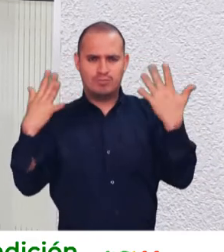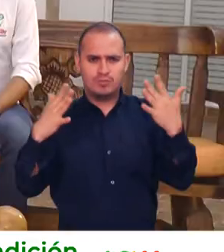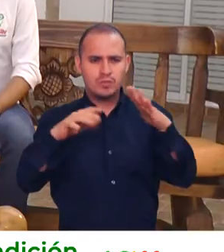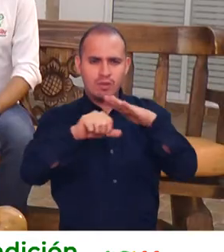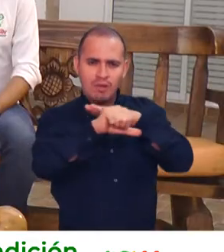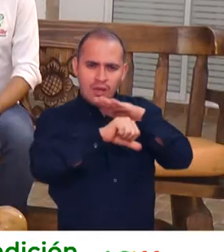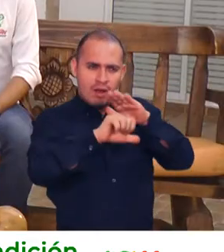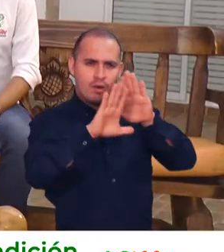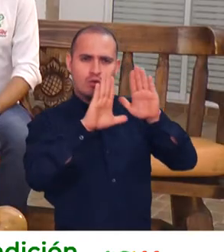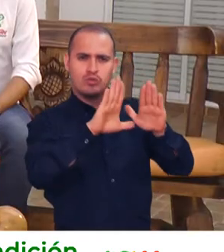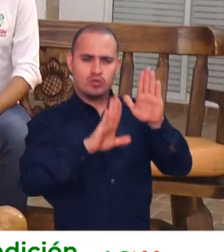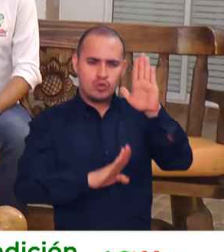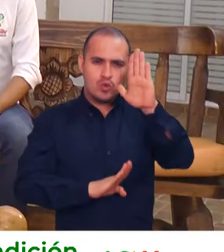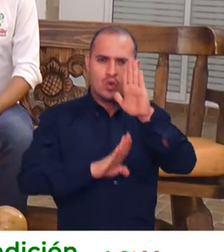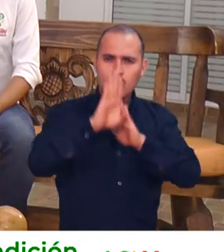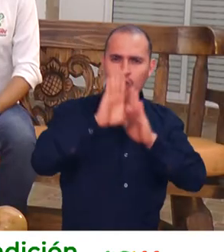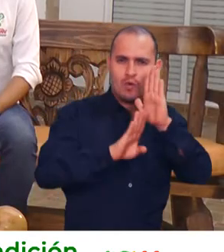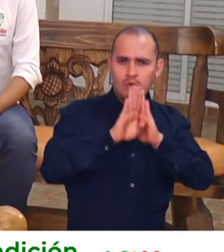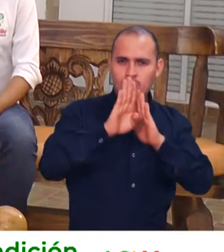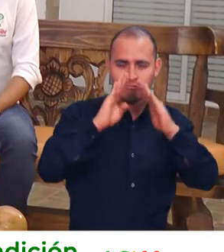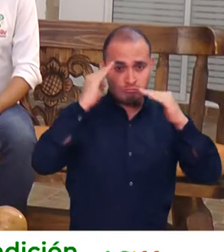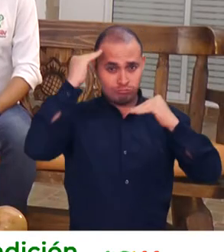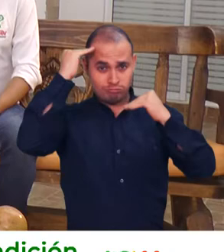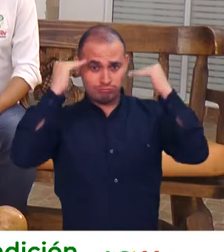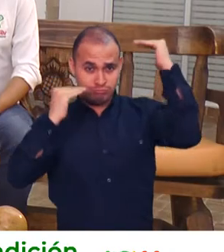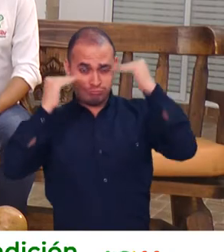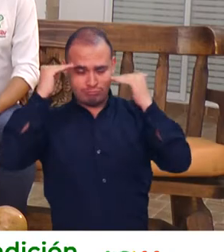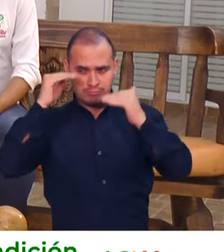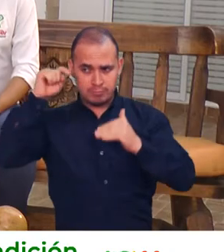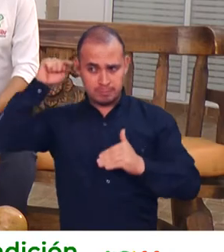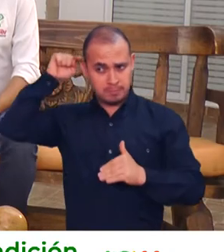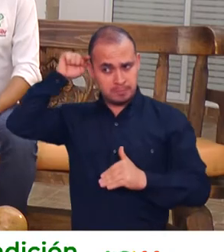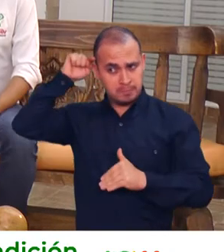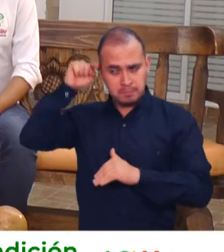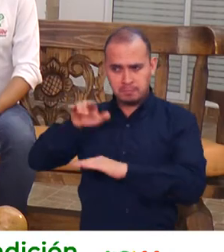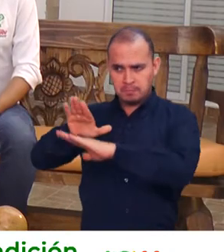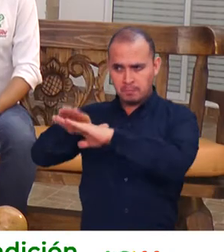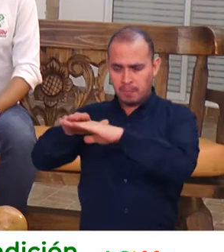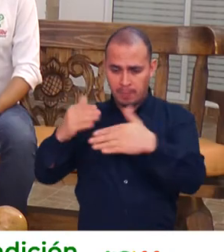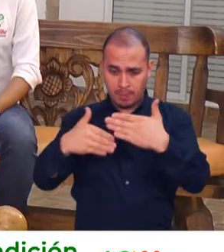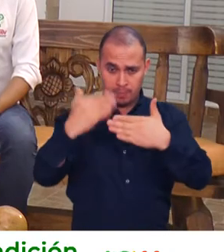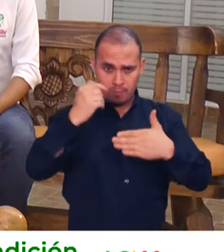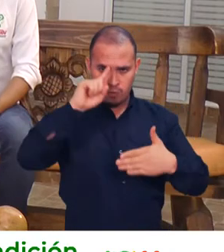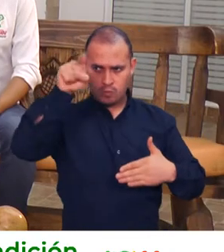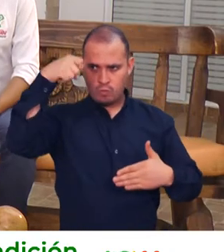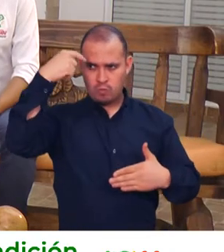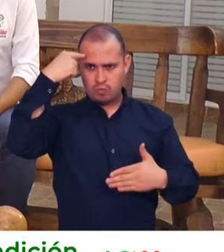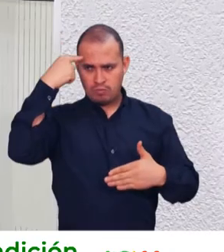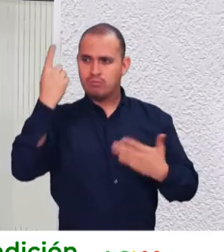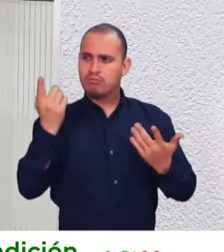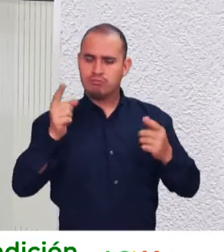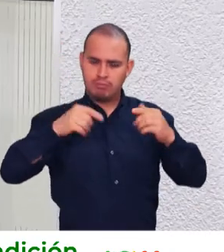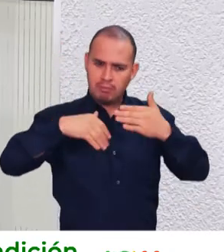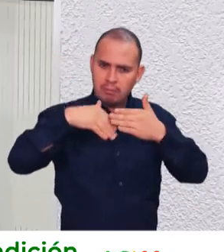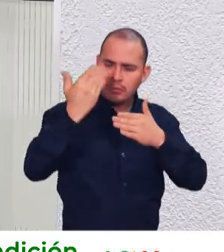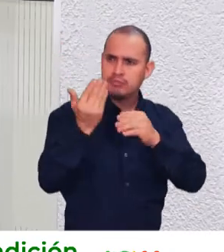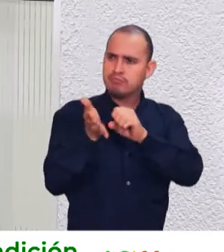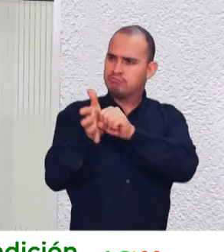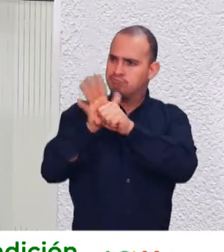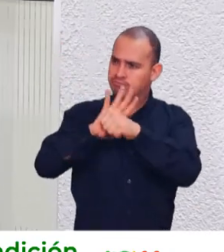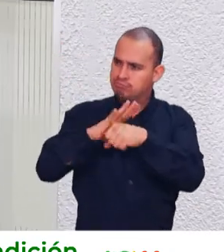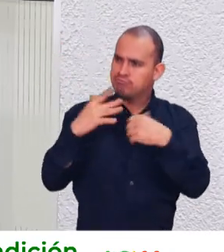el área de desarrollo y competitividad. Ingeniero Francisco, arrancó nuestro gobierno y arrancó la